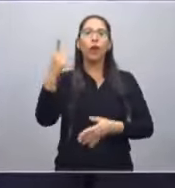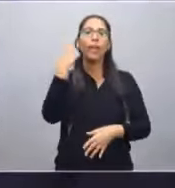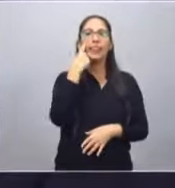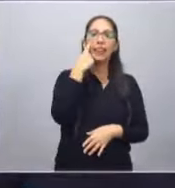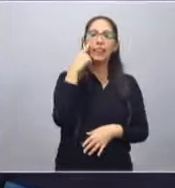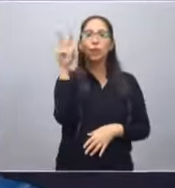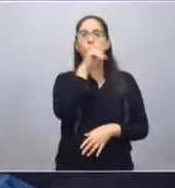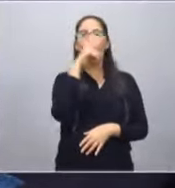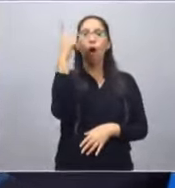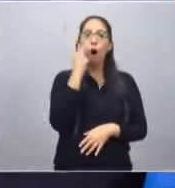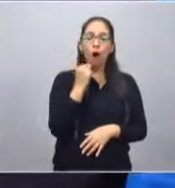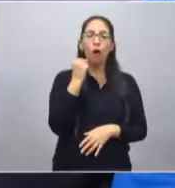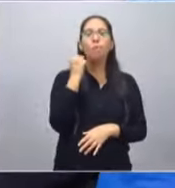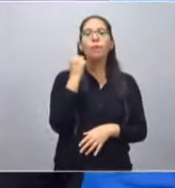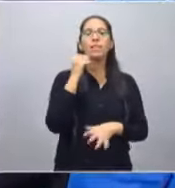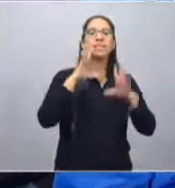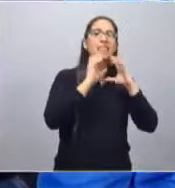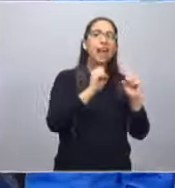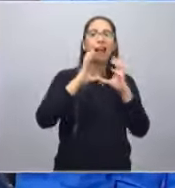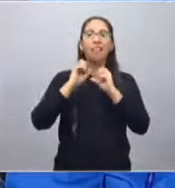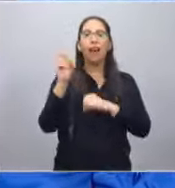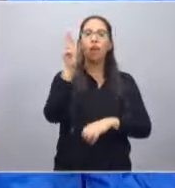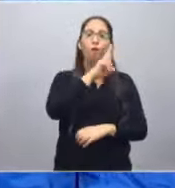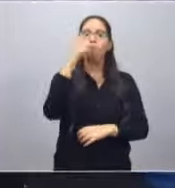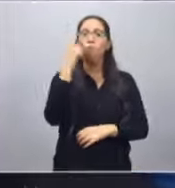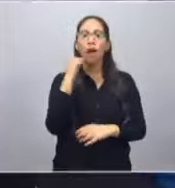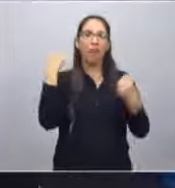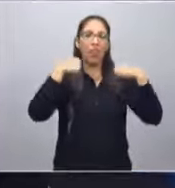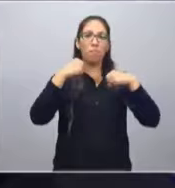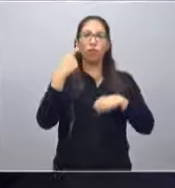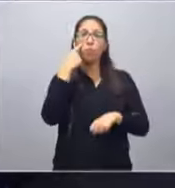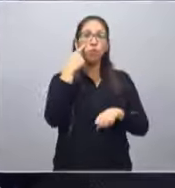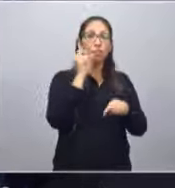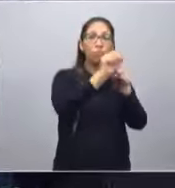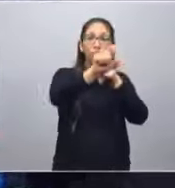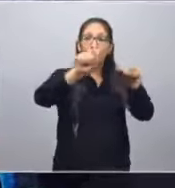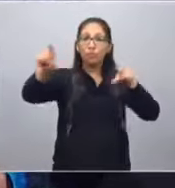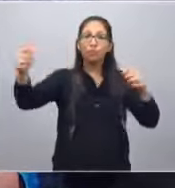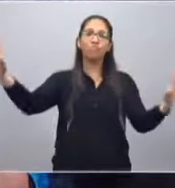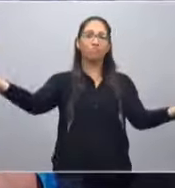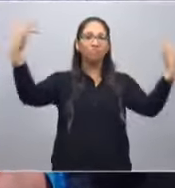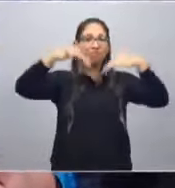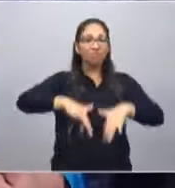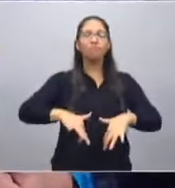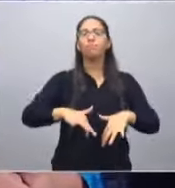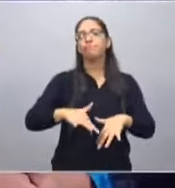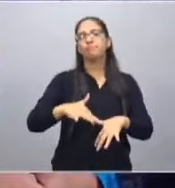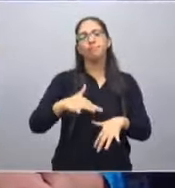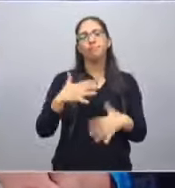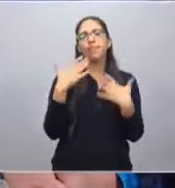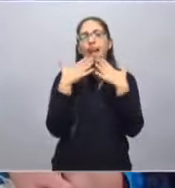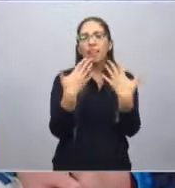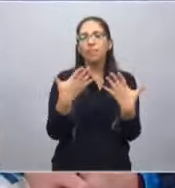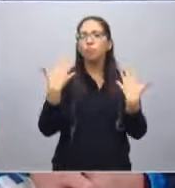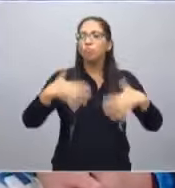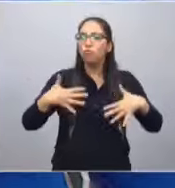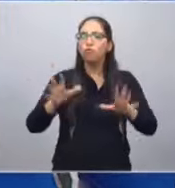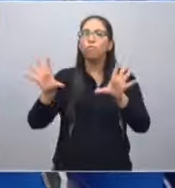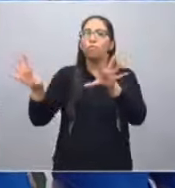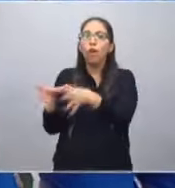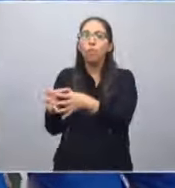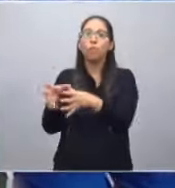intendent secretarias y secretarios de deportes de los municipios y agradecemos especialmente a las delegaciones de